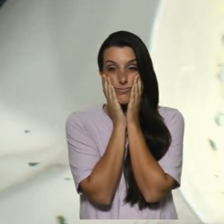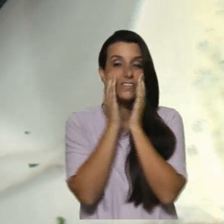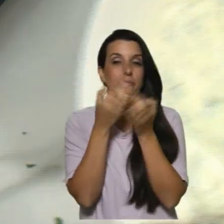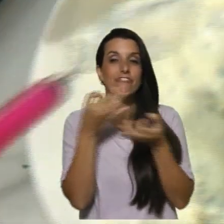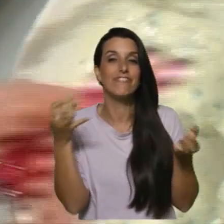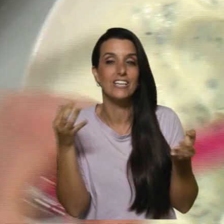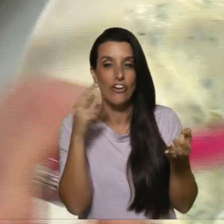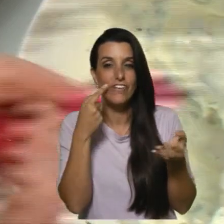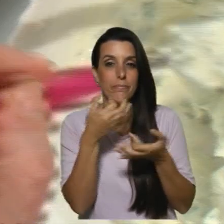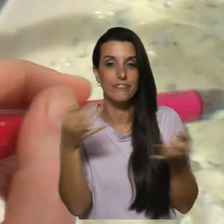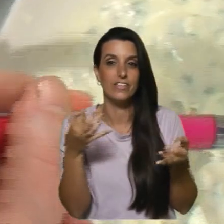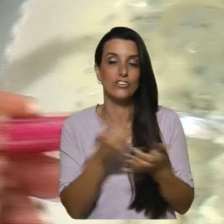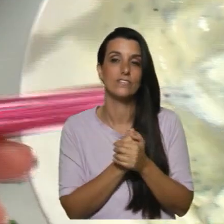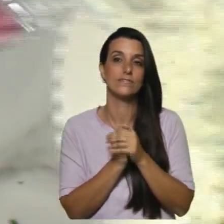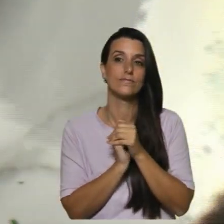Lorenzo? Ve.